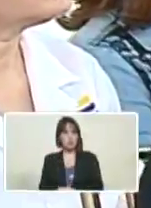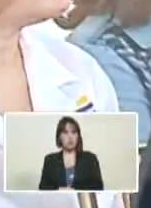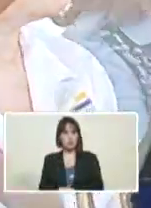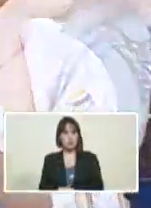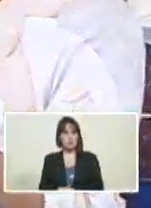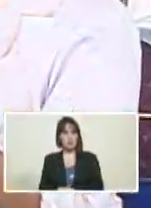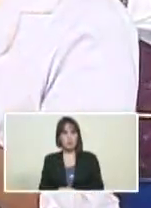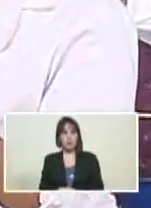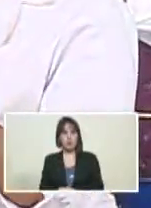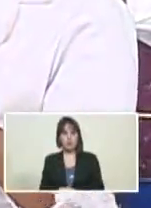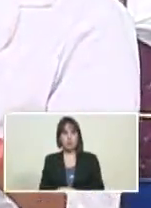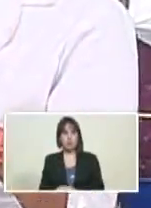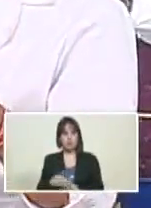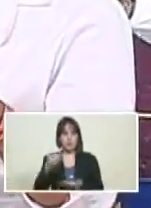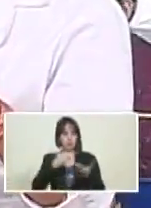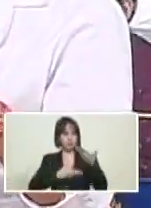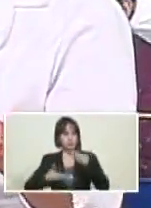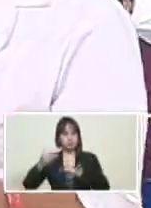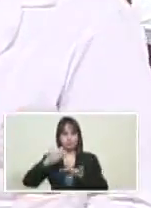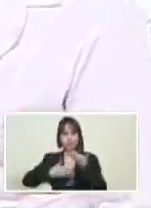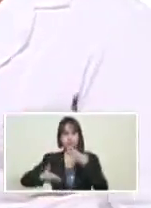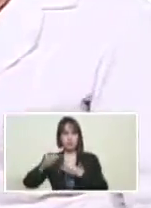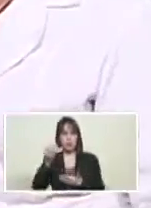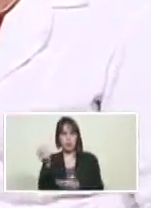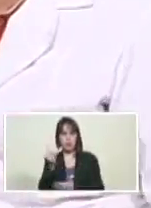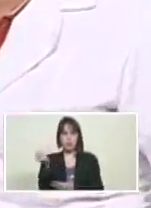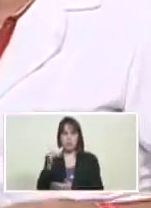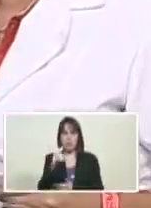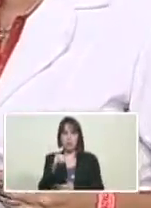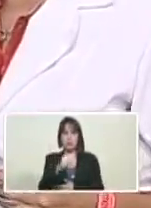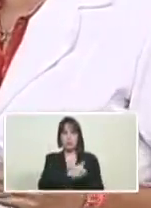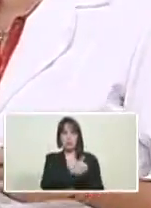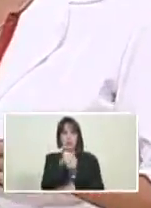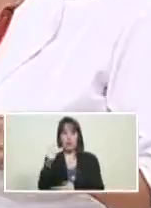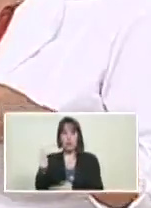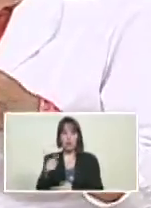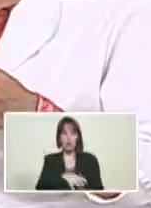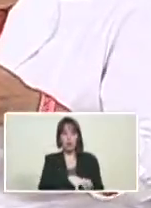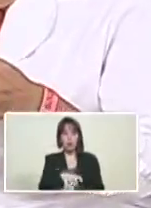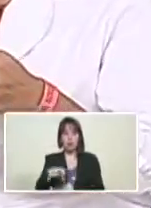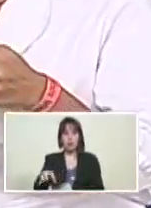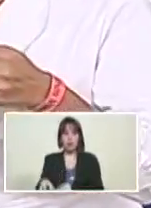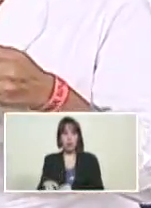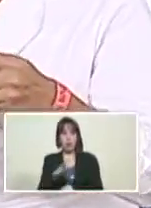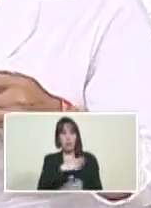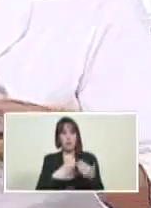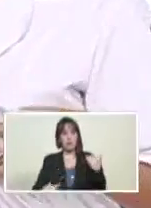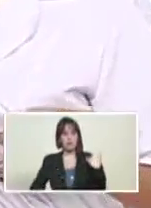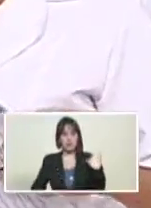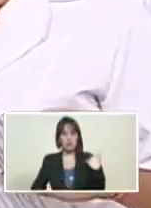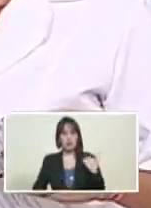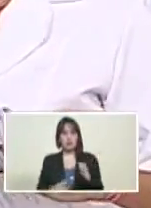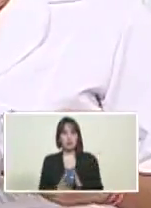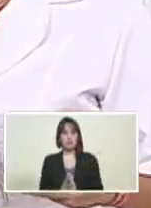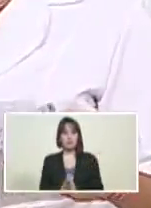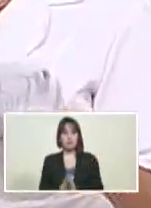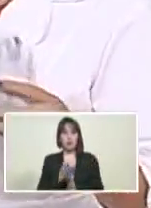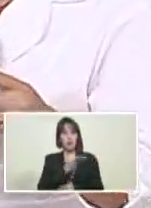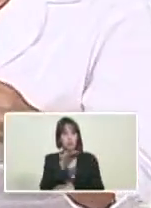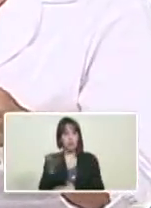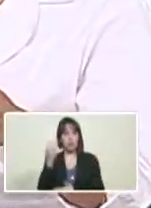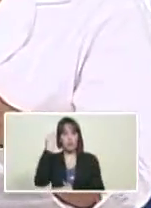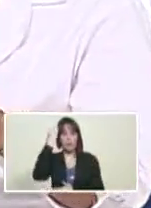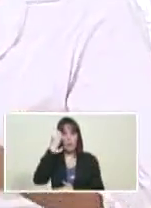sean socializadas y enriquecidas en todos y cada uno de los estados. Presidente, ¿cree usted que